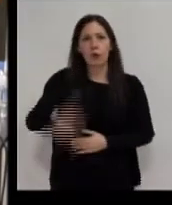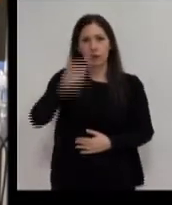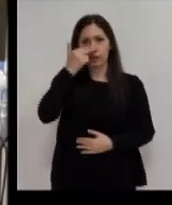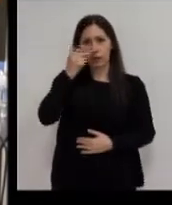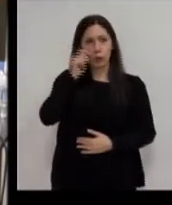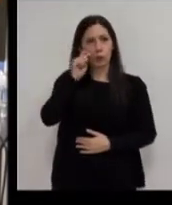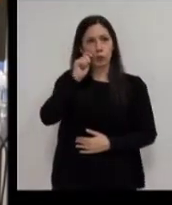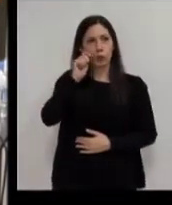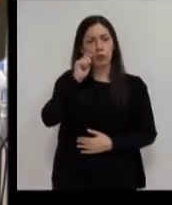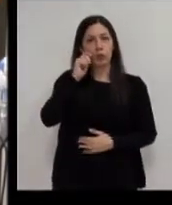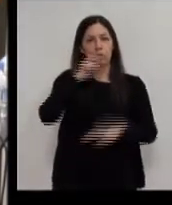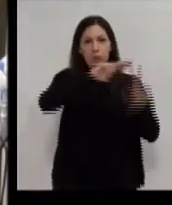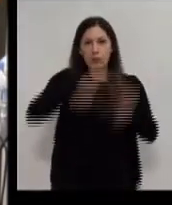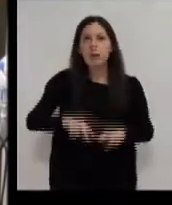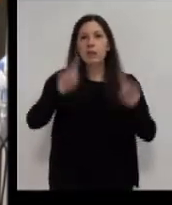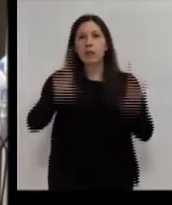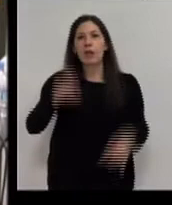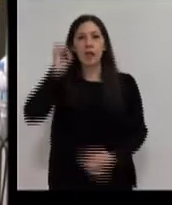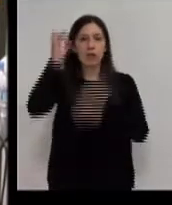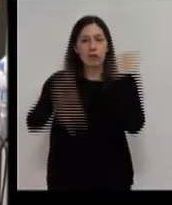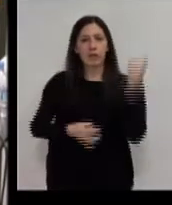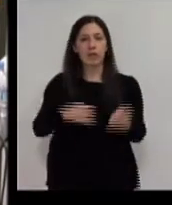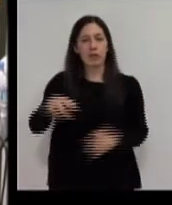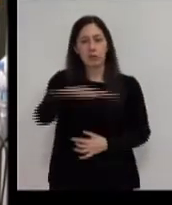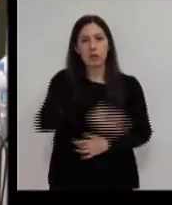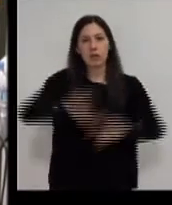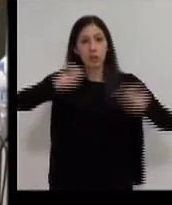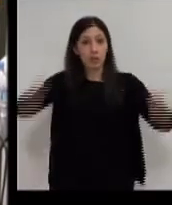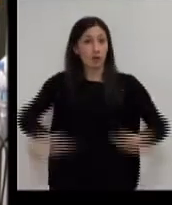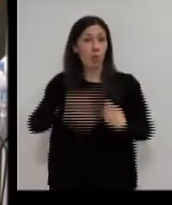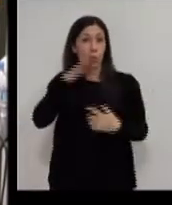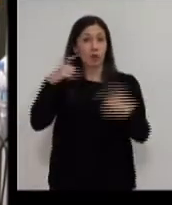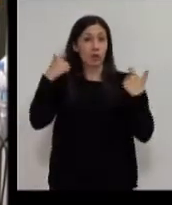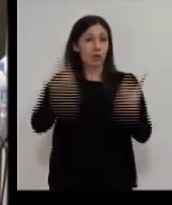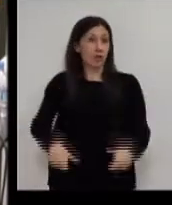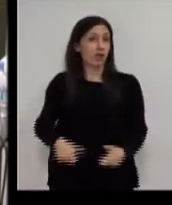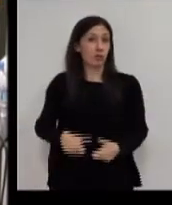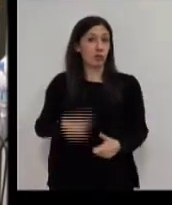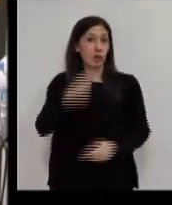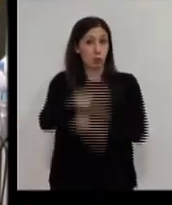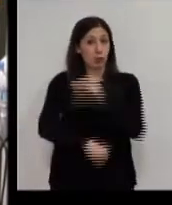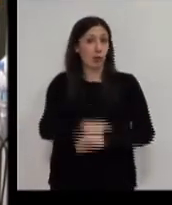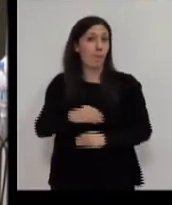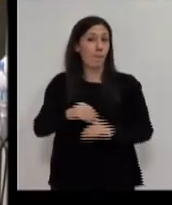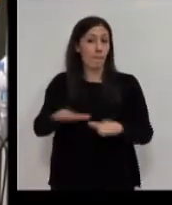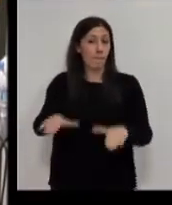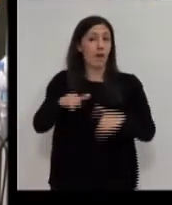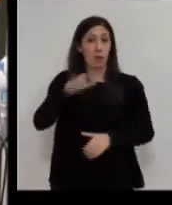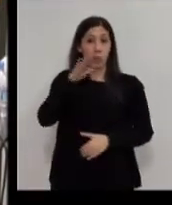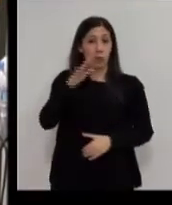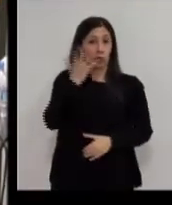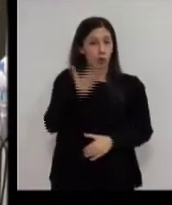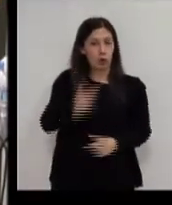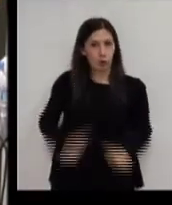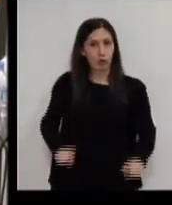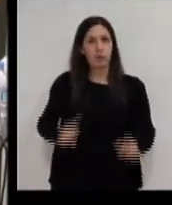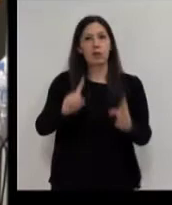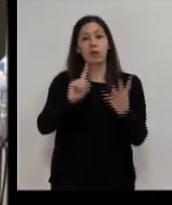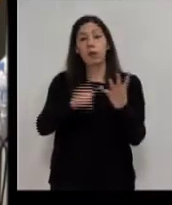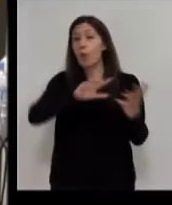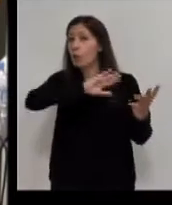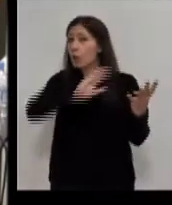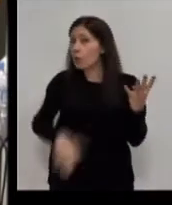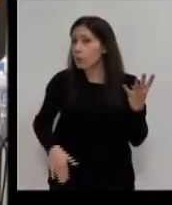analizar monumentos y puntos de interés turístico, luego actividades en la naturaleza, porque era uno de los sectores que menos se utilizaban por el desconocimiento que